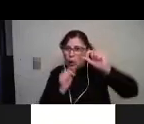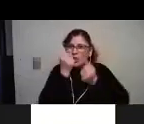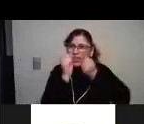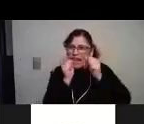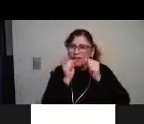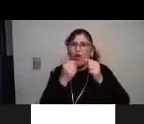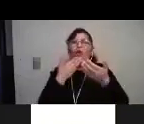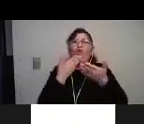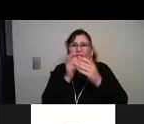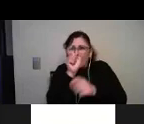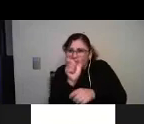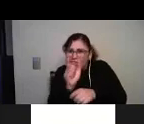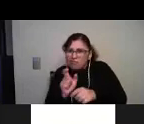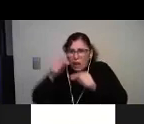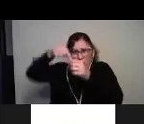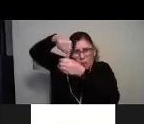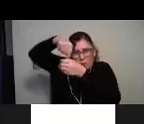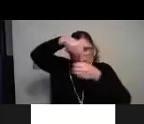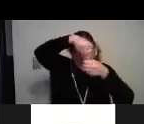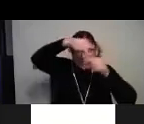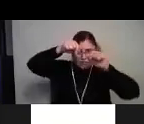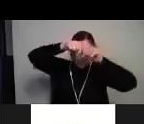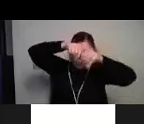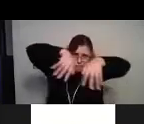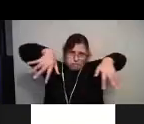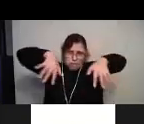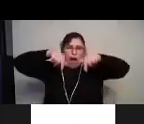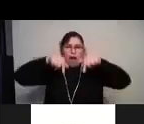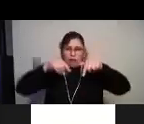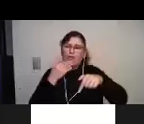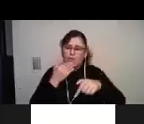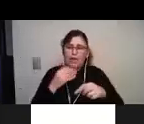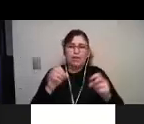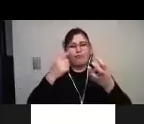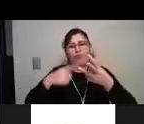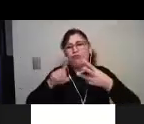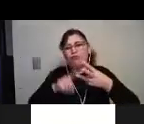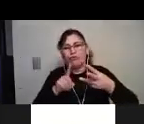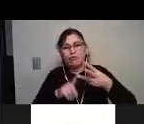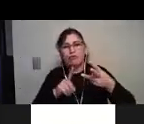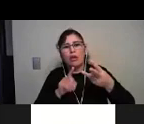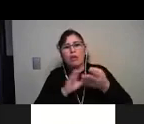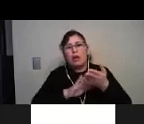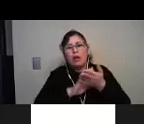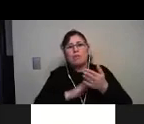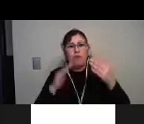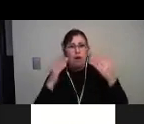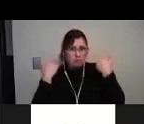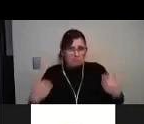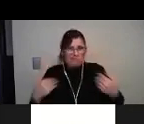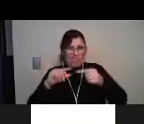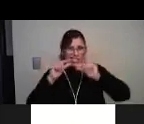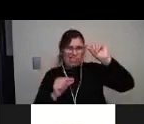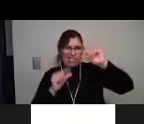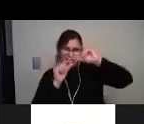través del agujero intervertebral, ¿ya? Enfermedades que están alojadas en los nervios periféricos, en la unión neuromuscular que les